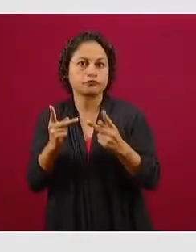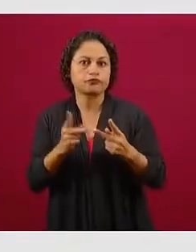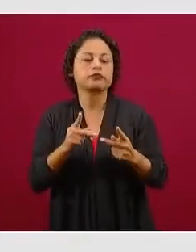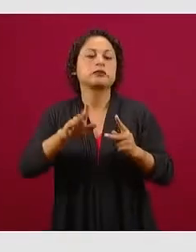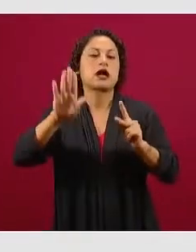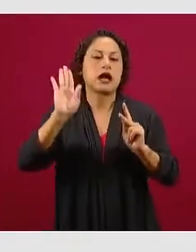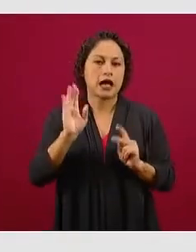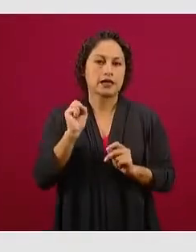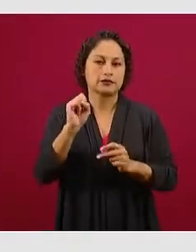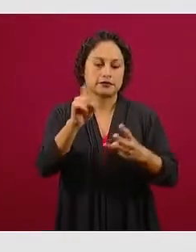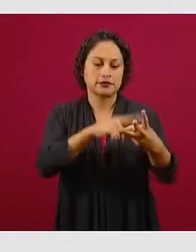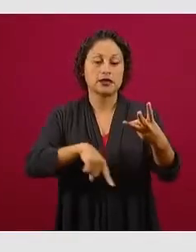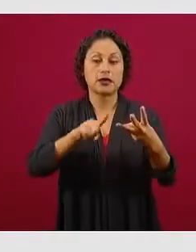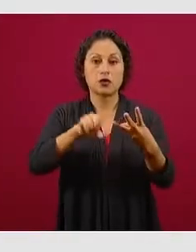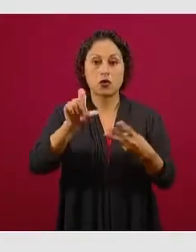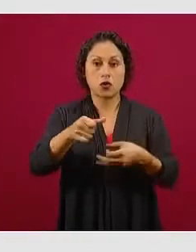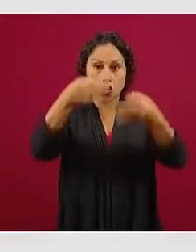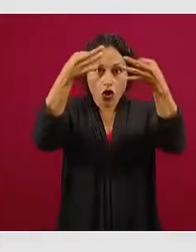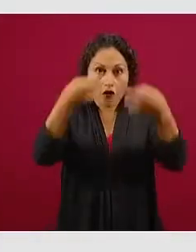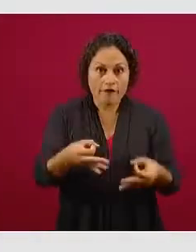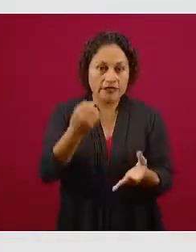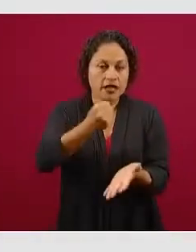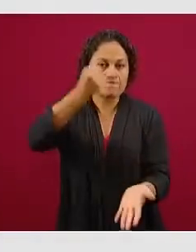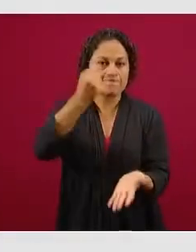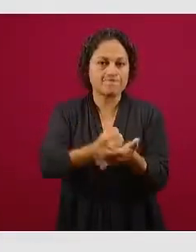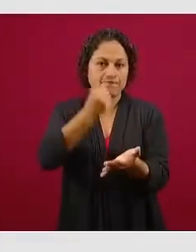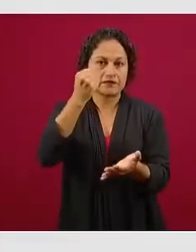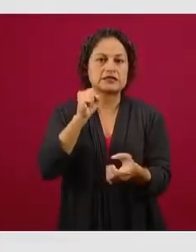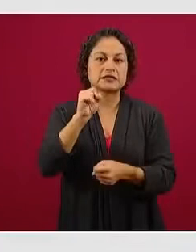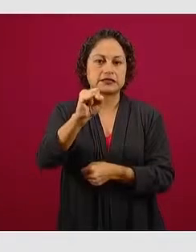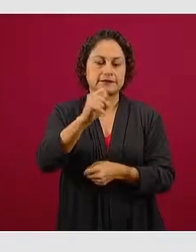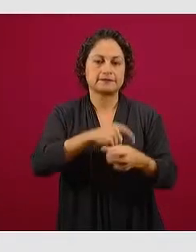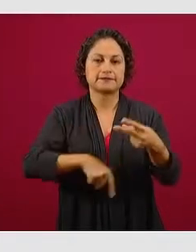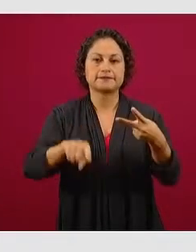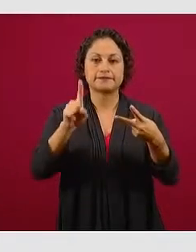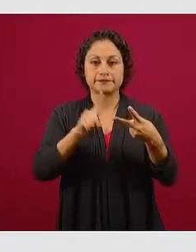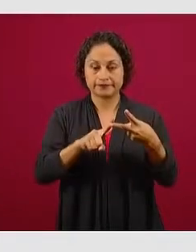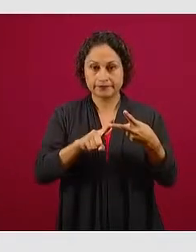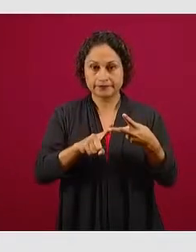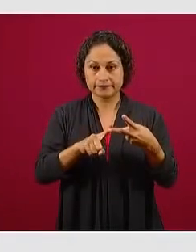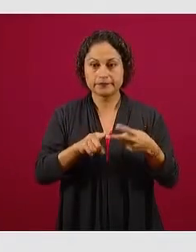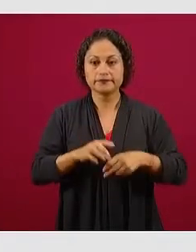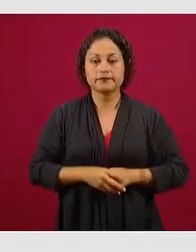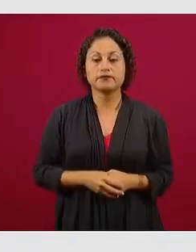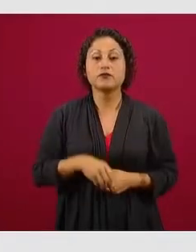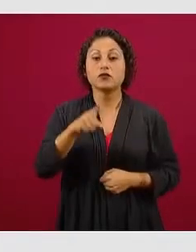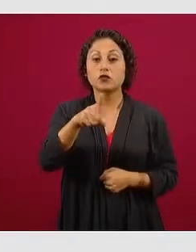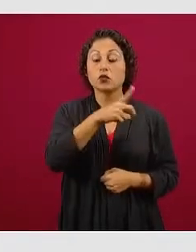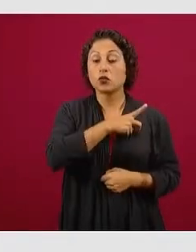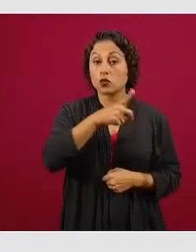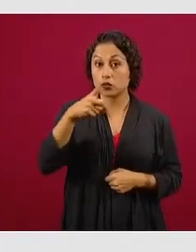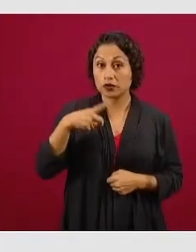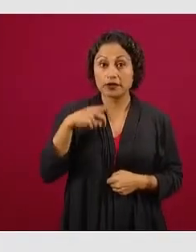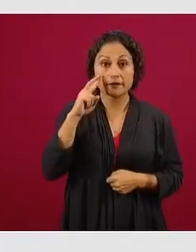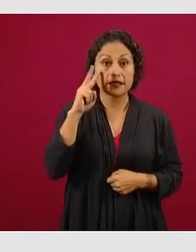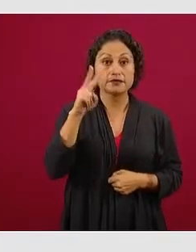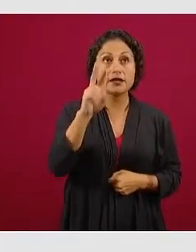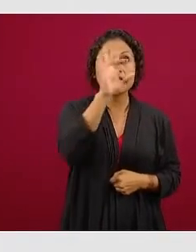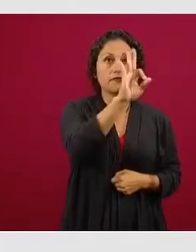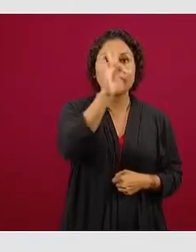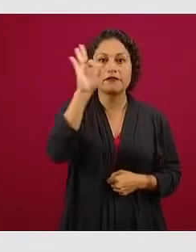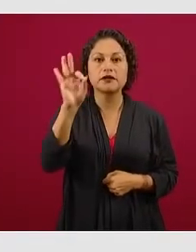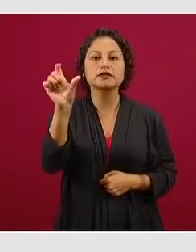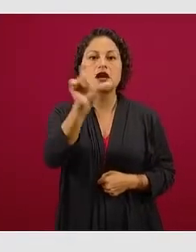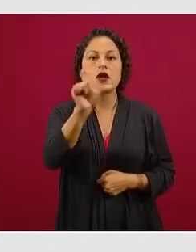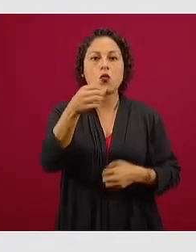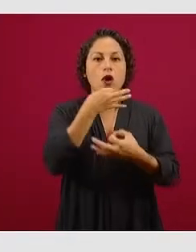sean fuentes oficiales y certificadas. Paso 2. Verifica que la noticia sea actual y que